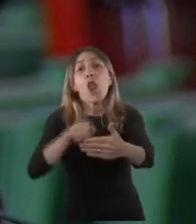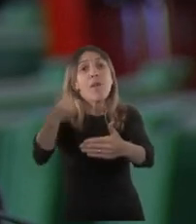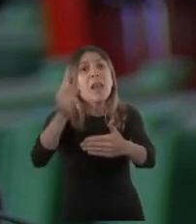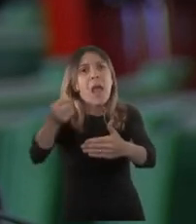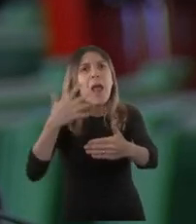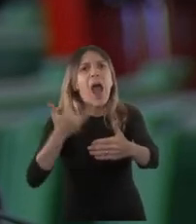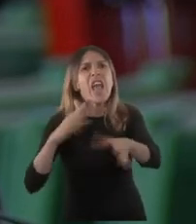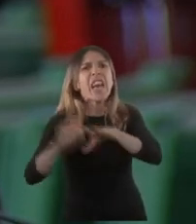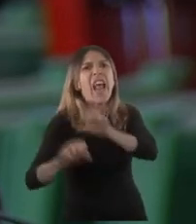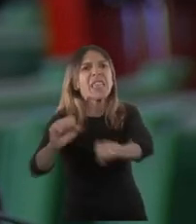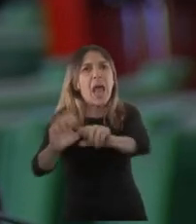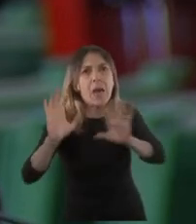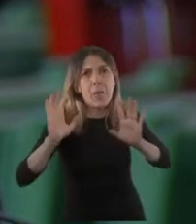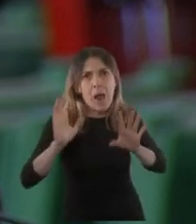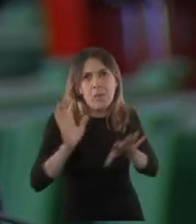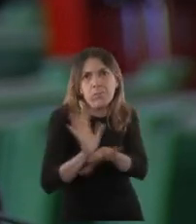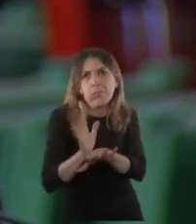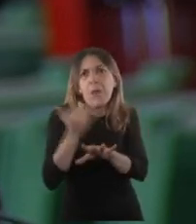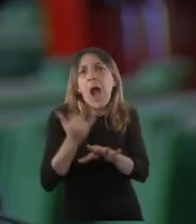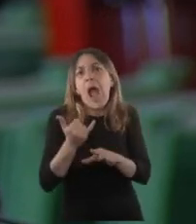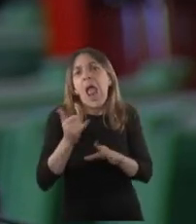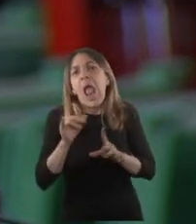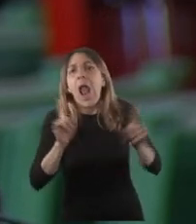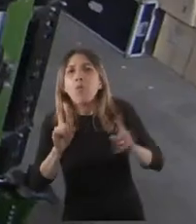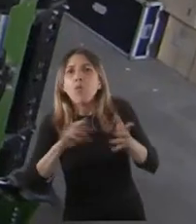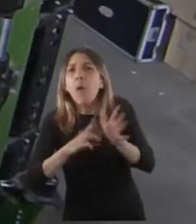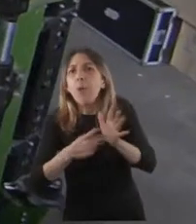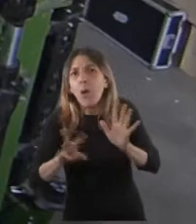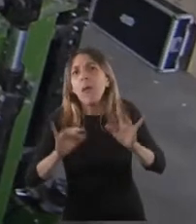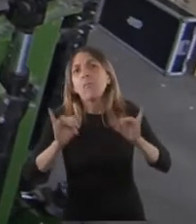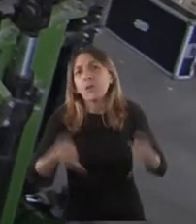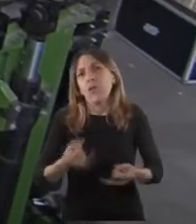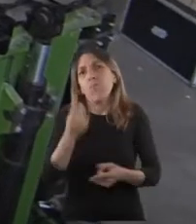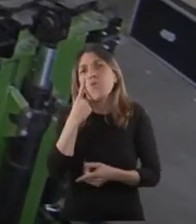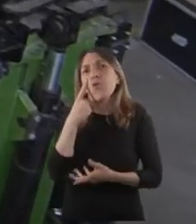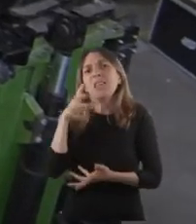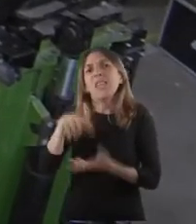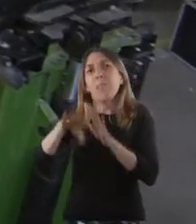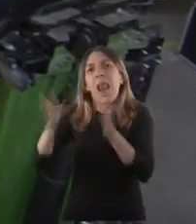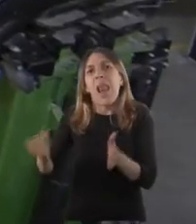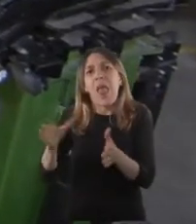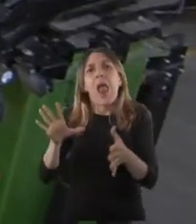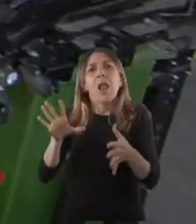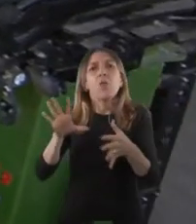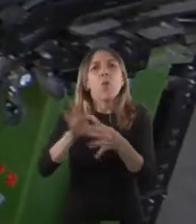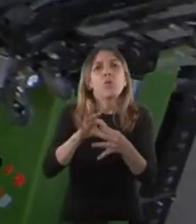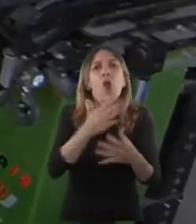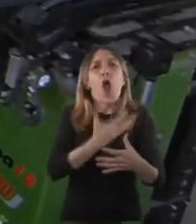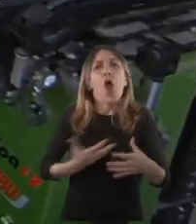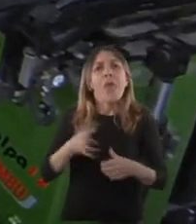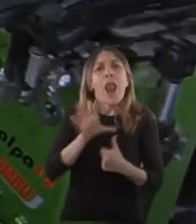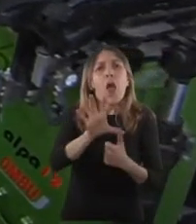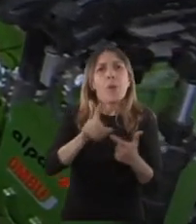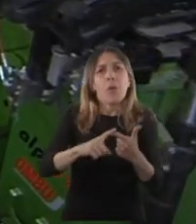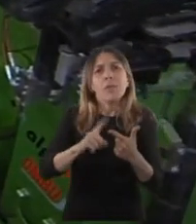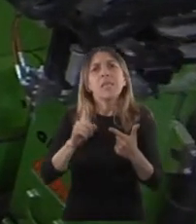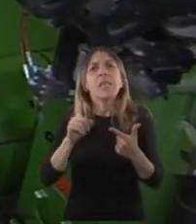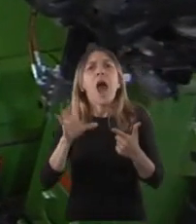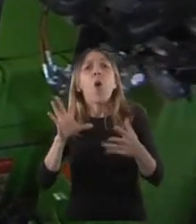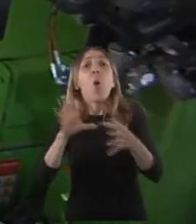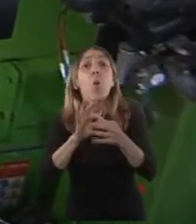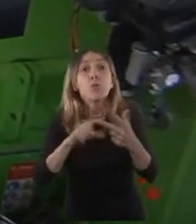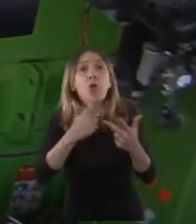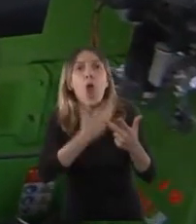se presenta, sí, algunos problemas que la municipalidad con la provincia y con la Nación